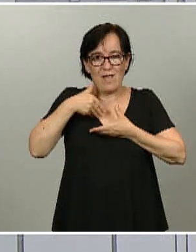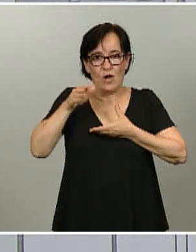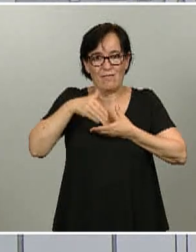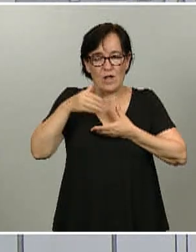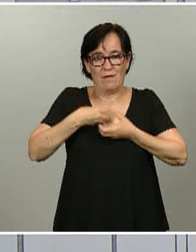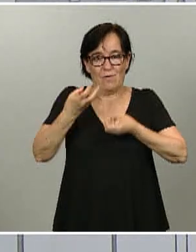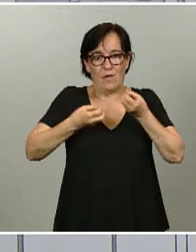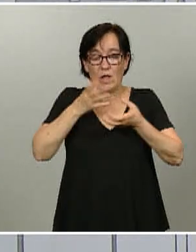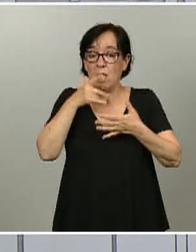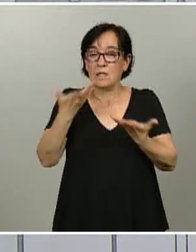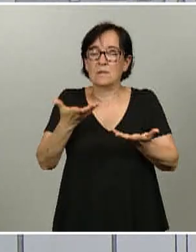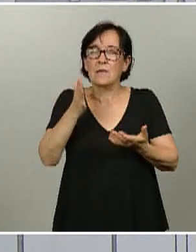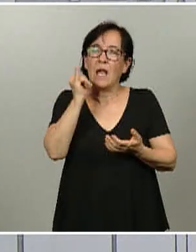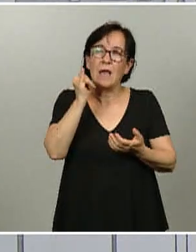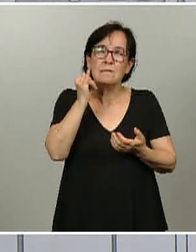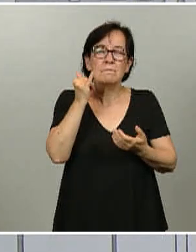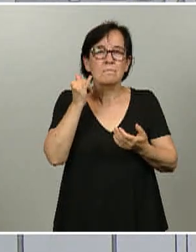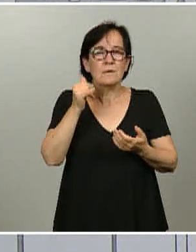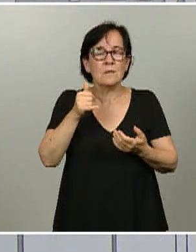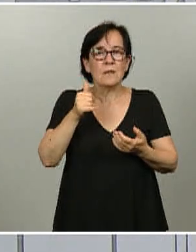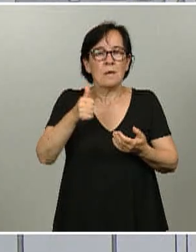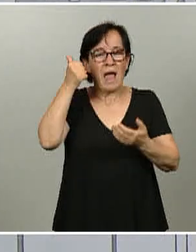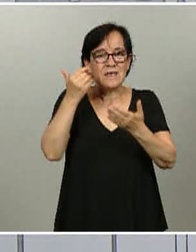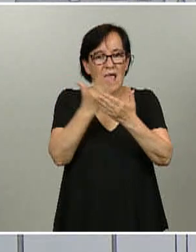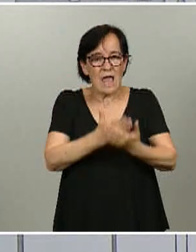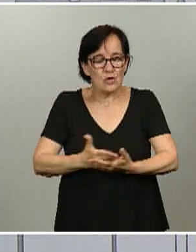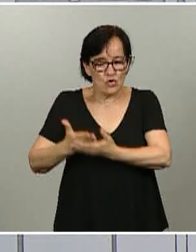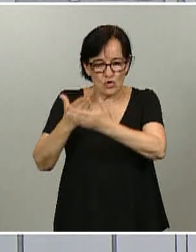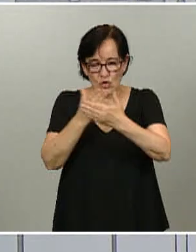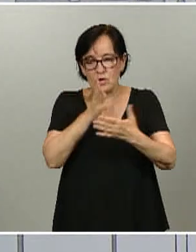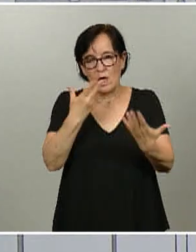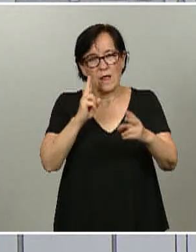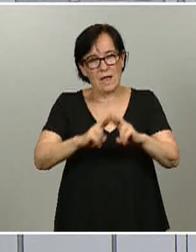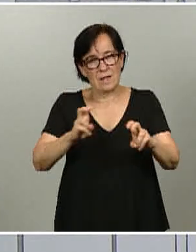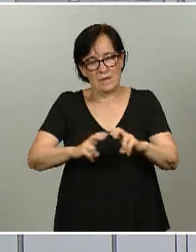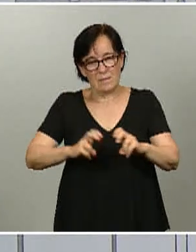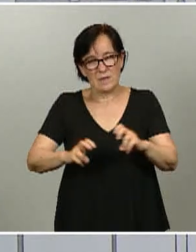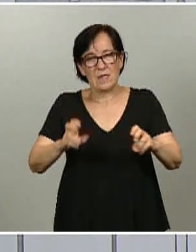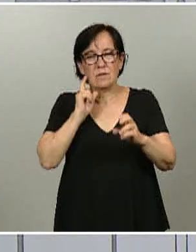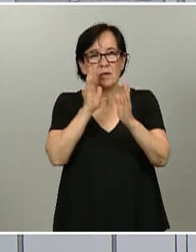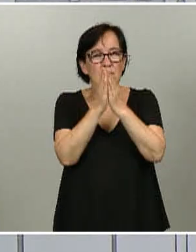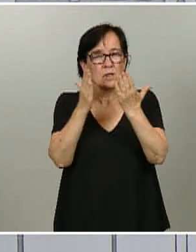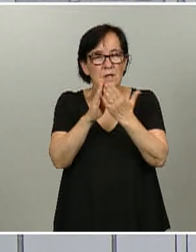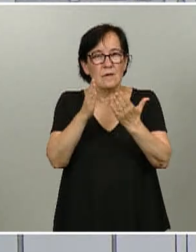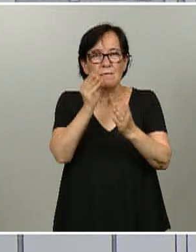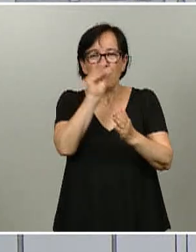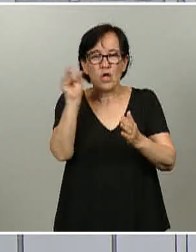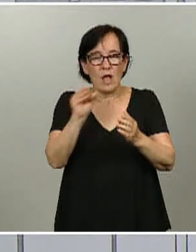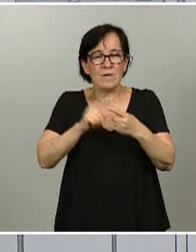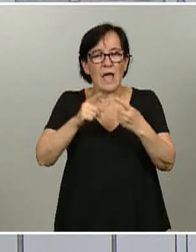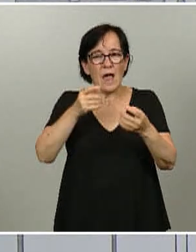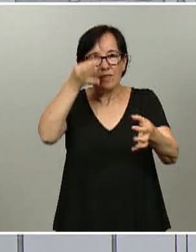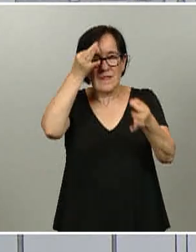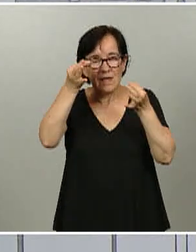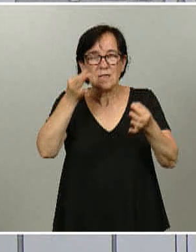hay cada vez más estudios, y estamos de hecho ahora mismo revisando la bibliografía con mucho detalle, porque sí que